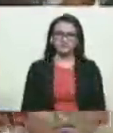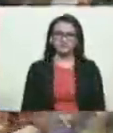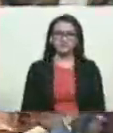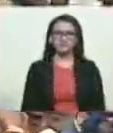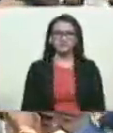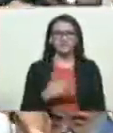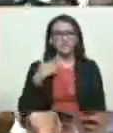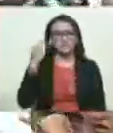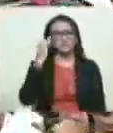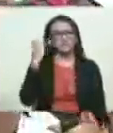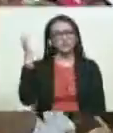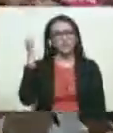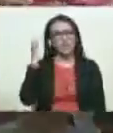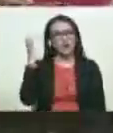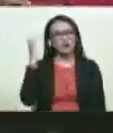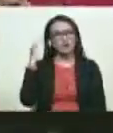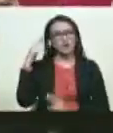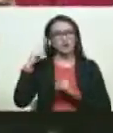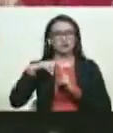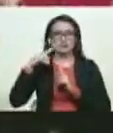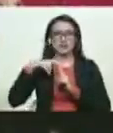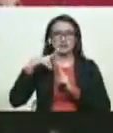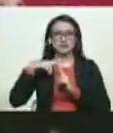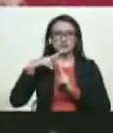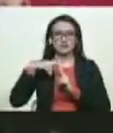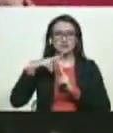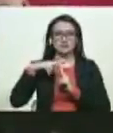sueño con un estado táchira